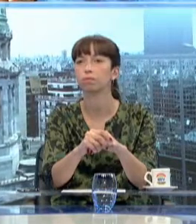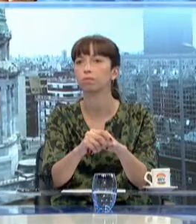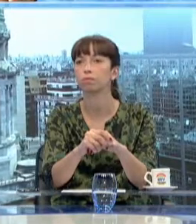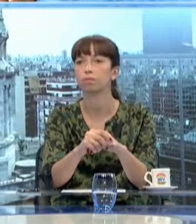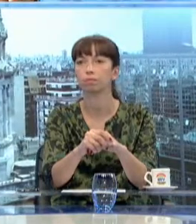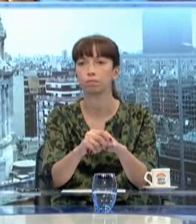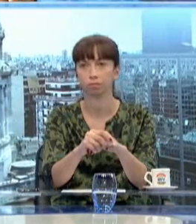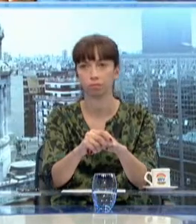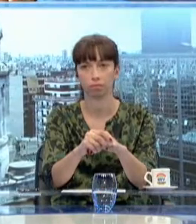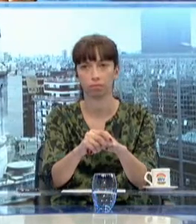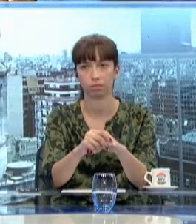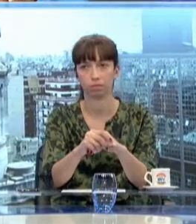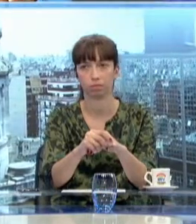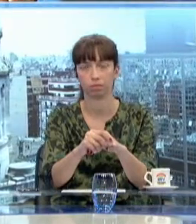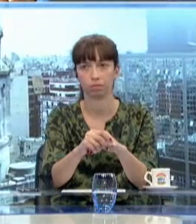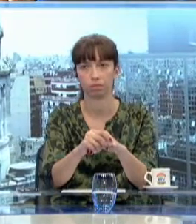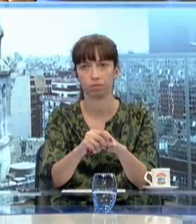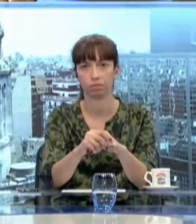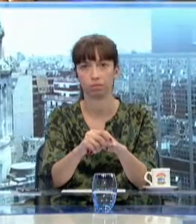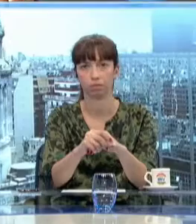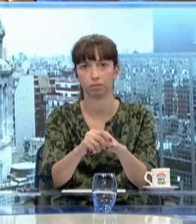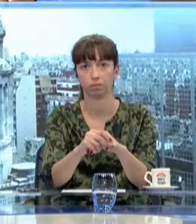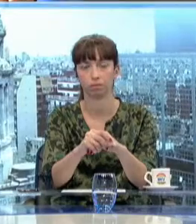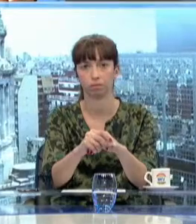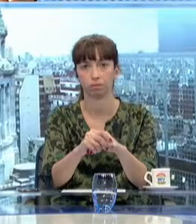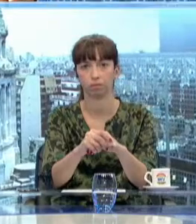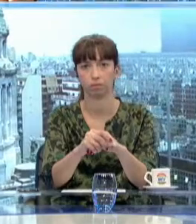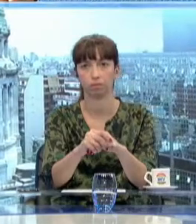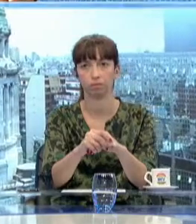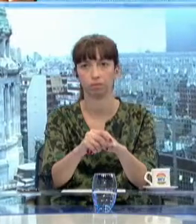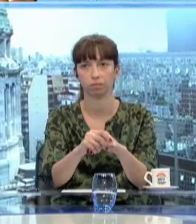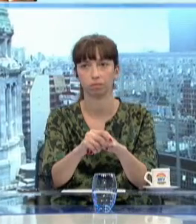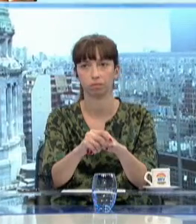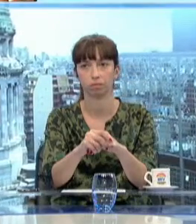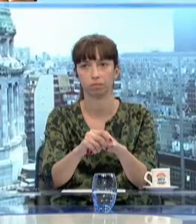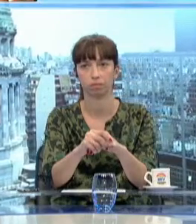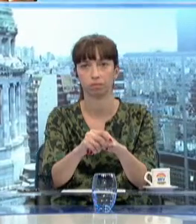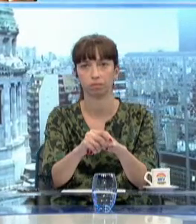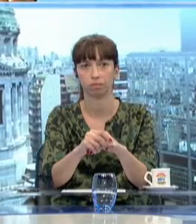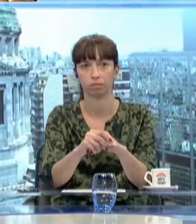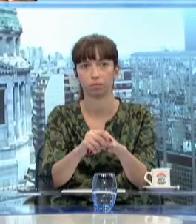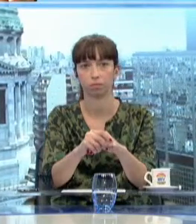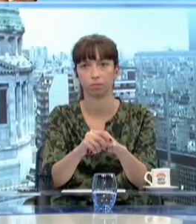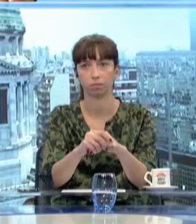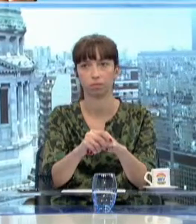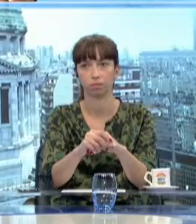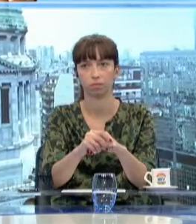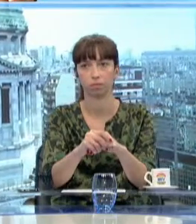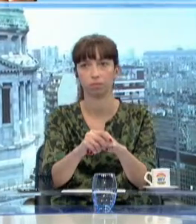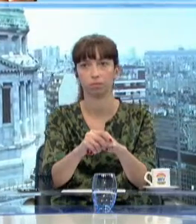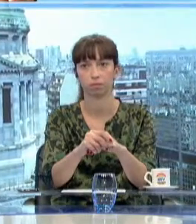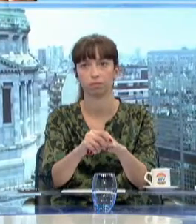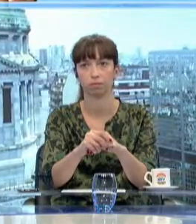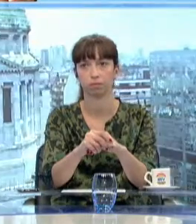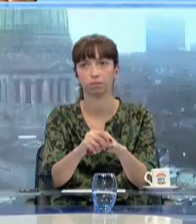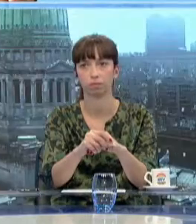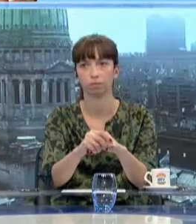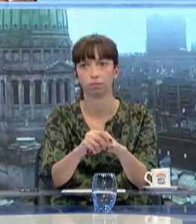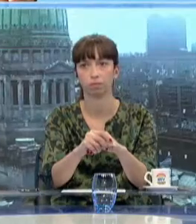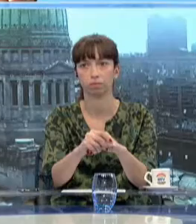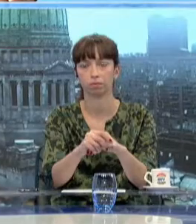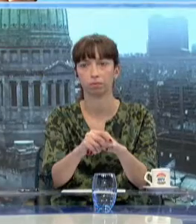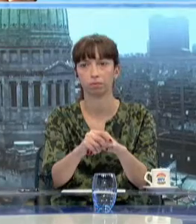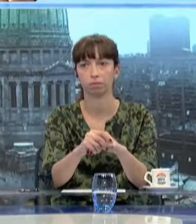también tienen el mismo problema. Así que es un reclamo que seguramente es uno de los puntos que se van